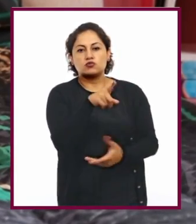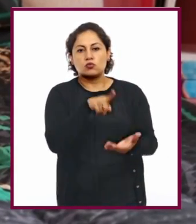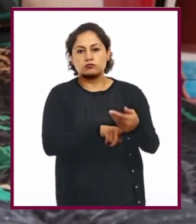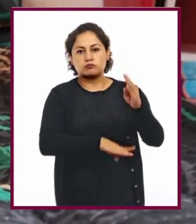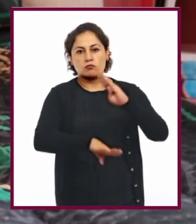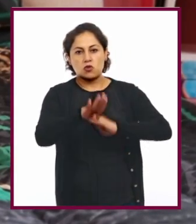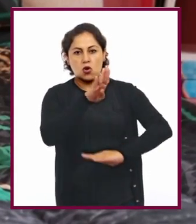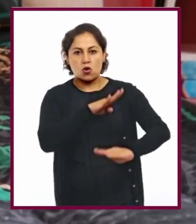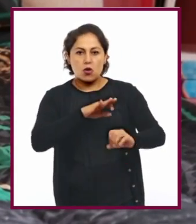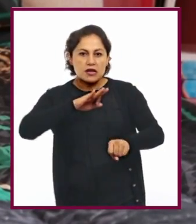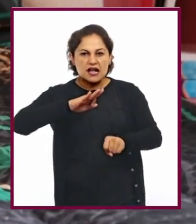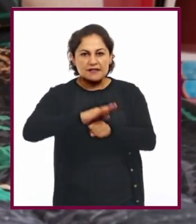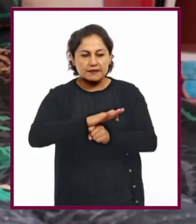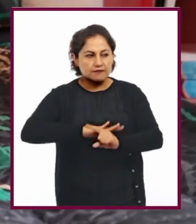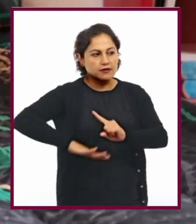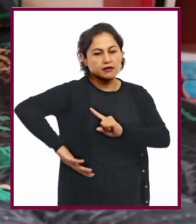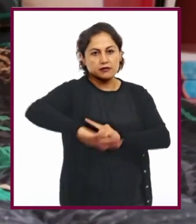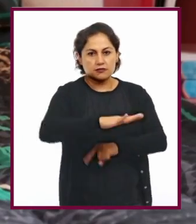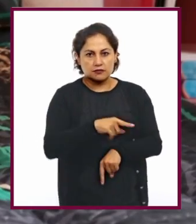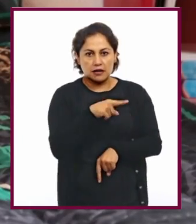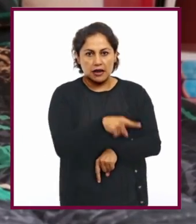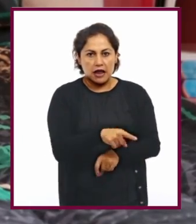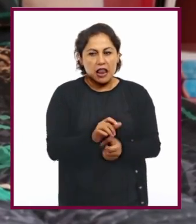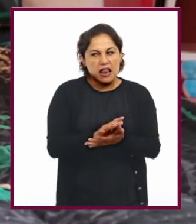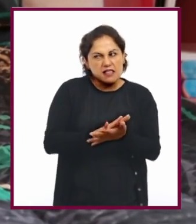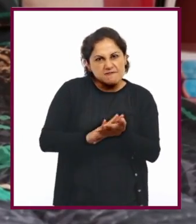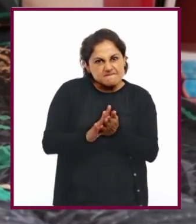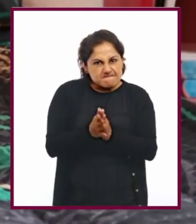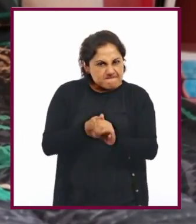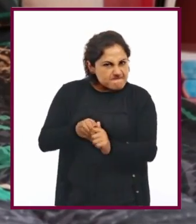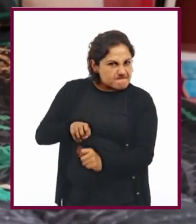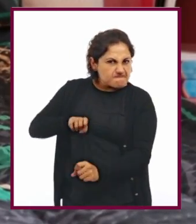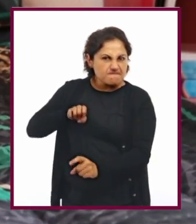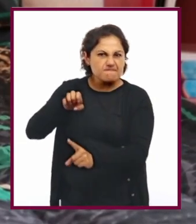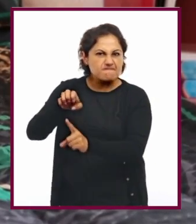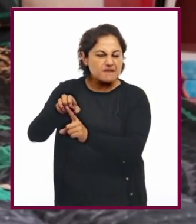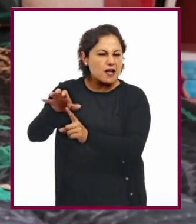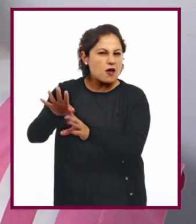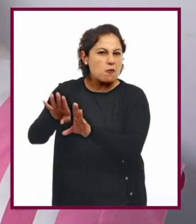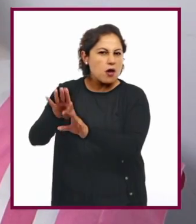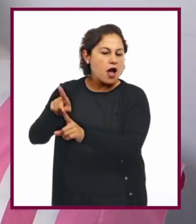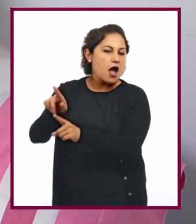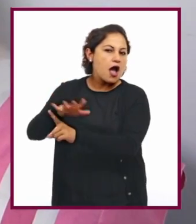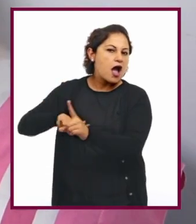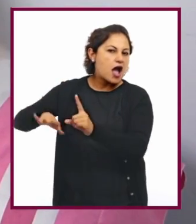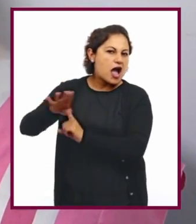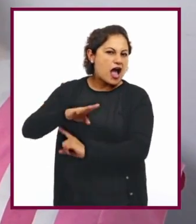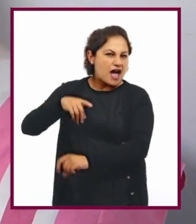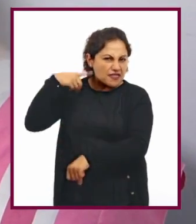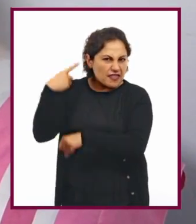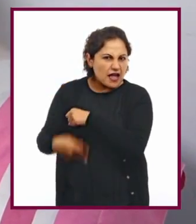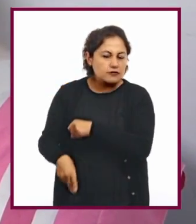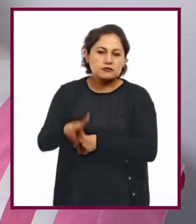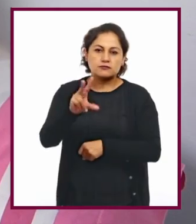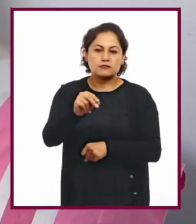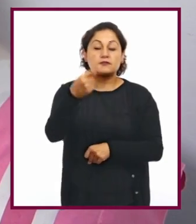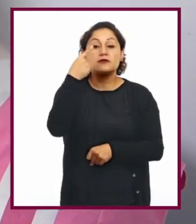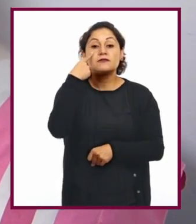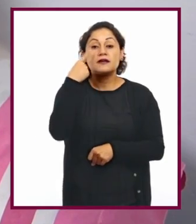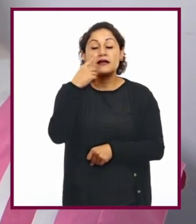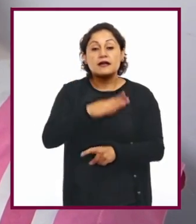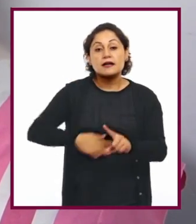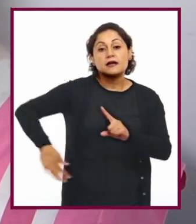su territorio. No es que se regocije con el dolor que causó a su contrincante. La agresividad extrema en nuestra